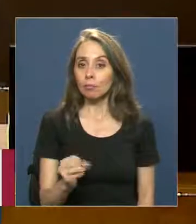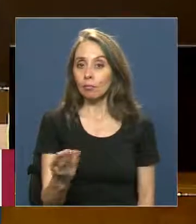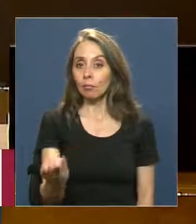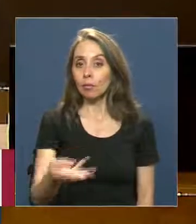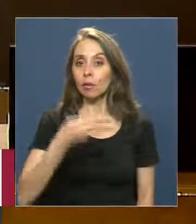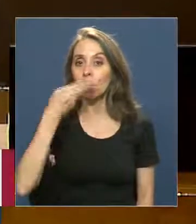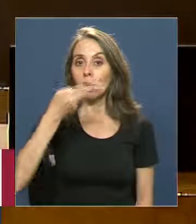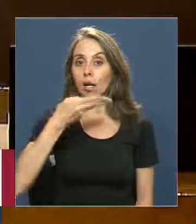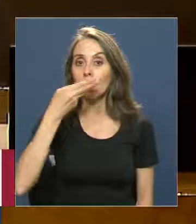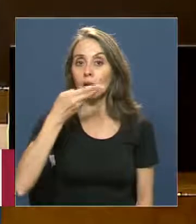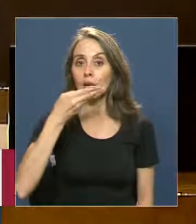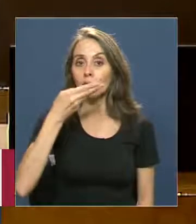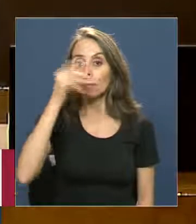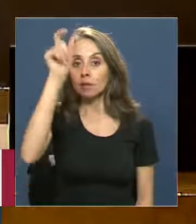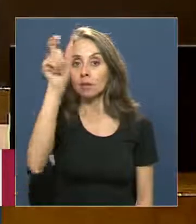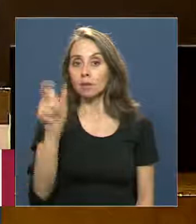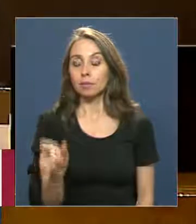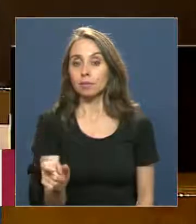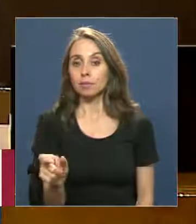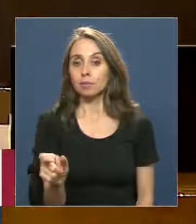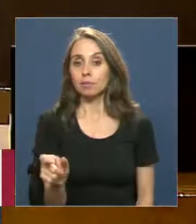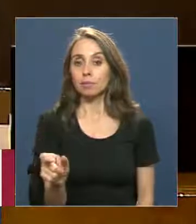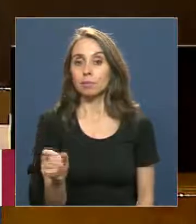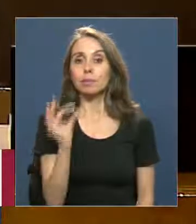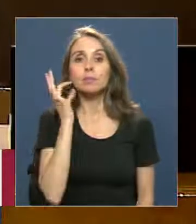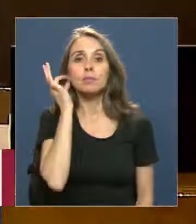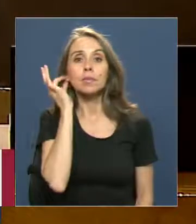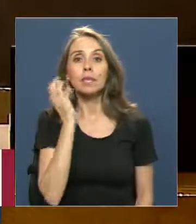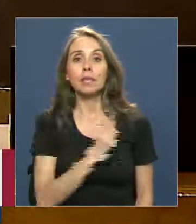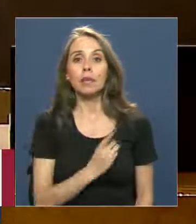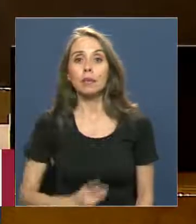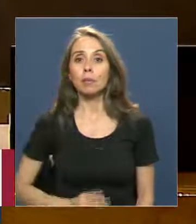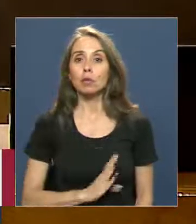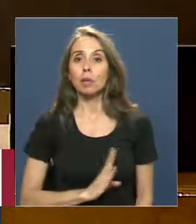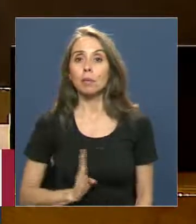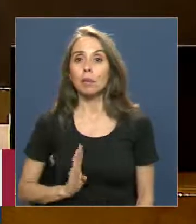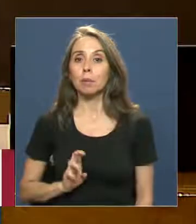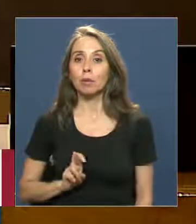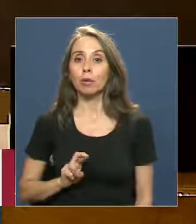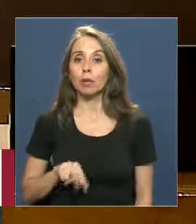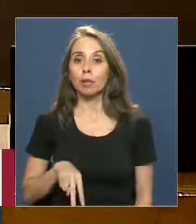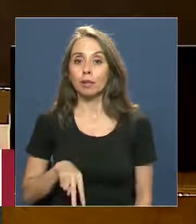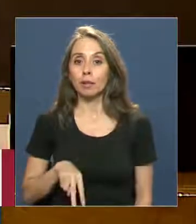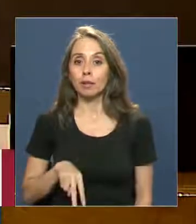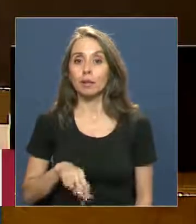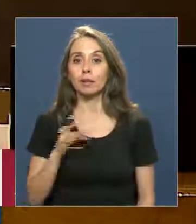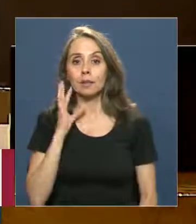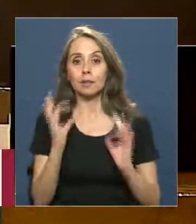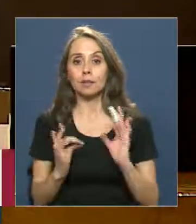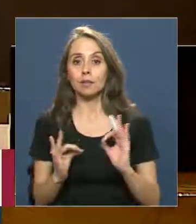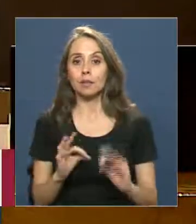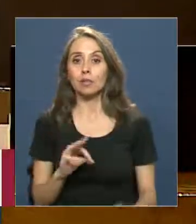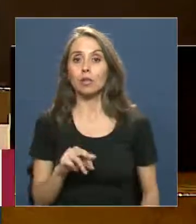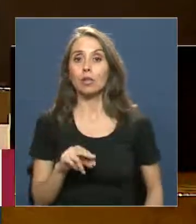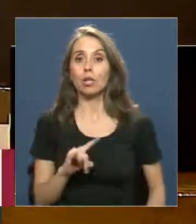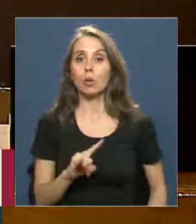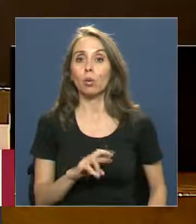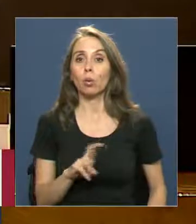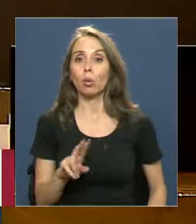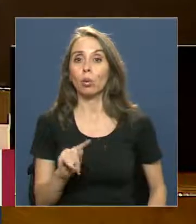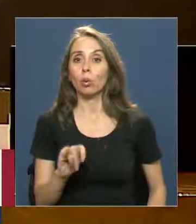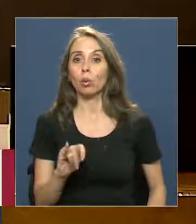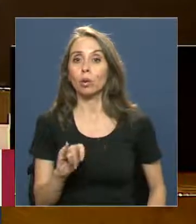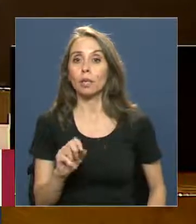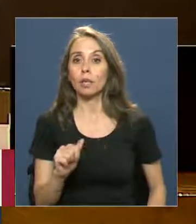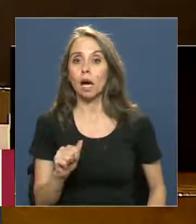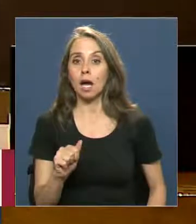de la palabra a la honorable diputada integrante del Comité de Renovación Nacional, señora Paulina Urrutia.